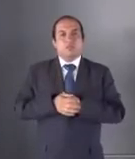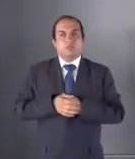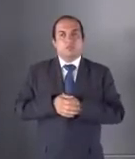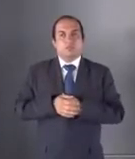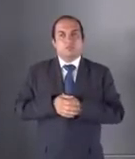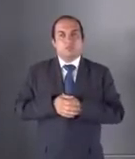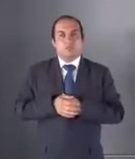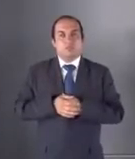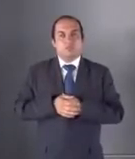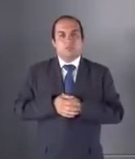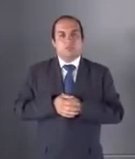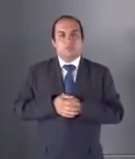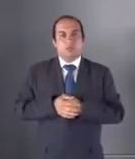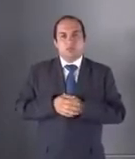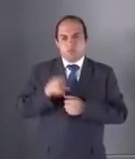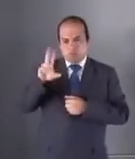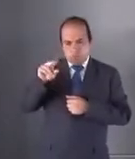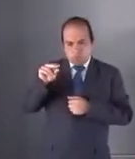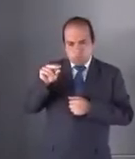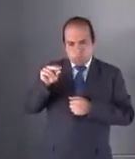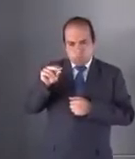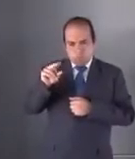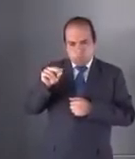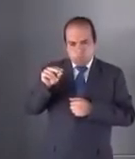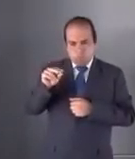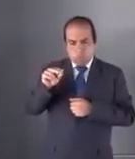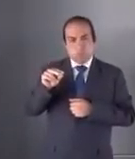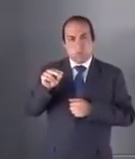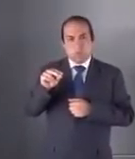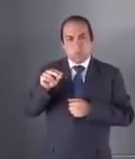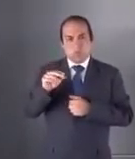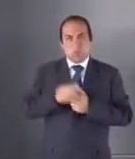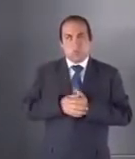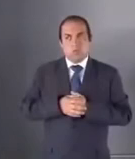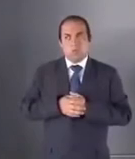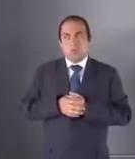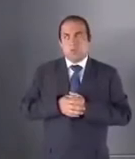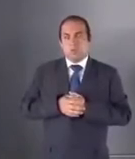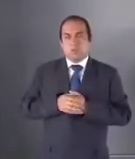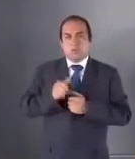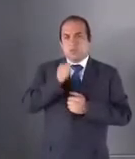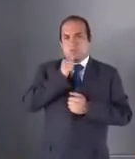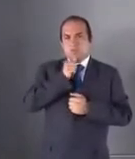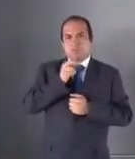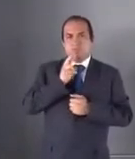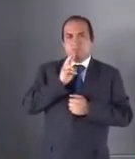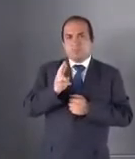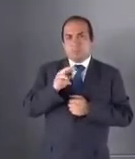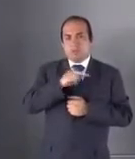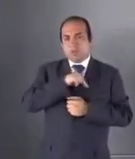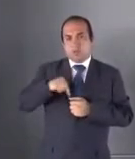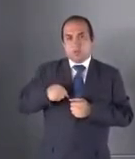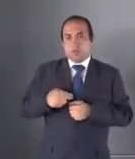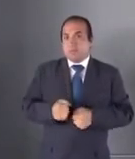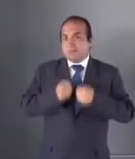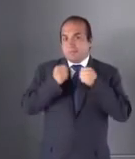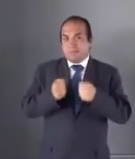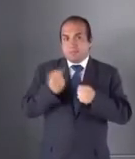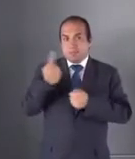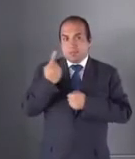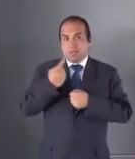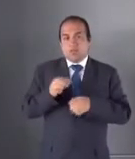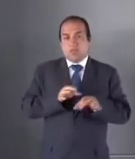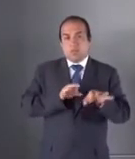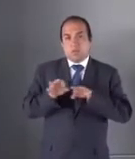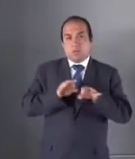obra, doctora? ¿No la va a retrasar? No se está dando el traste y se va a contestar todo lo jurídico. Estamos convencidos que es una obra